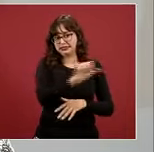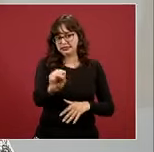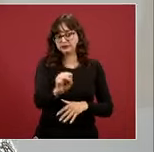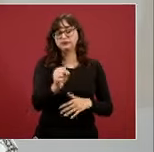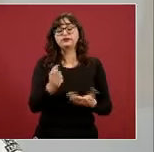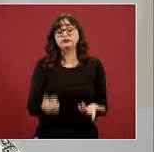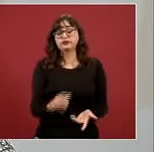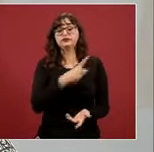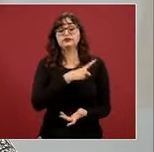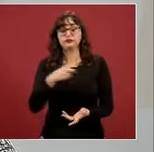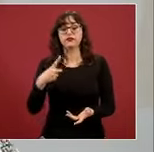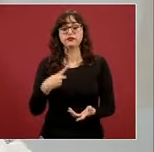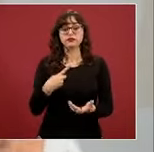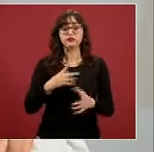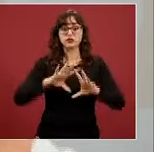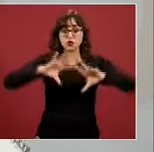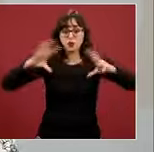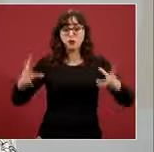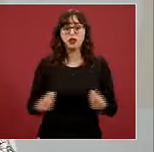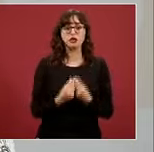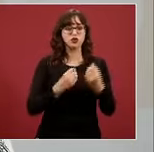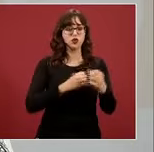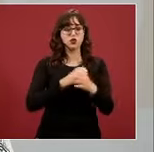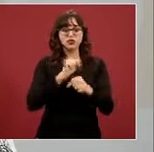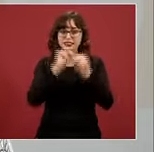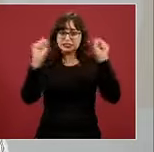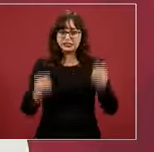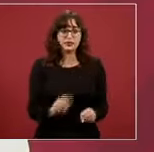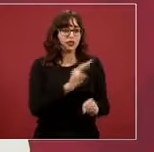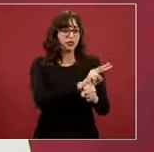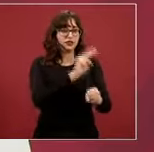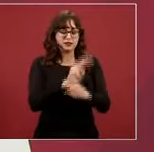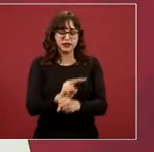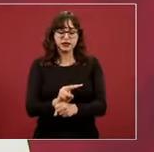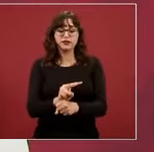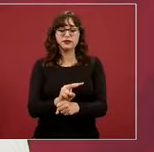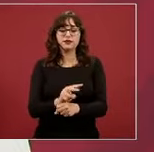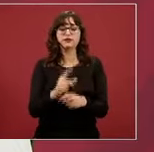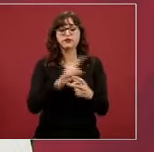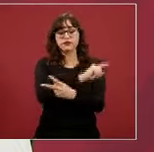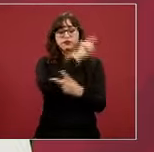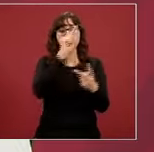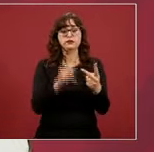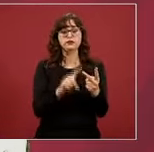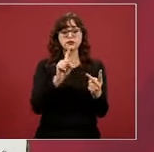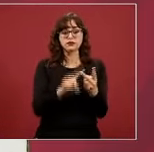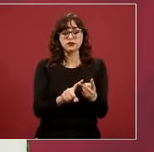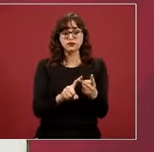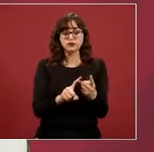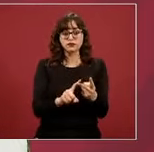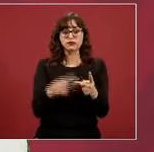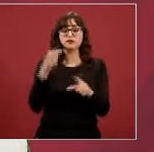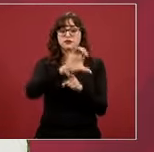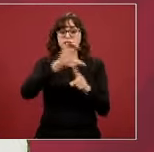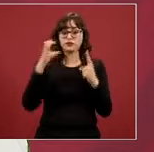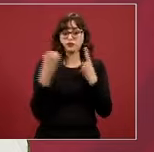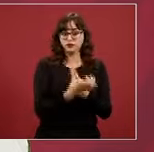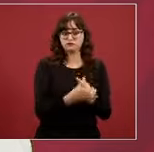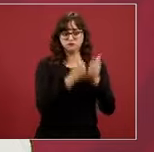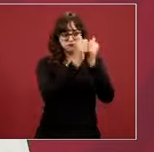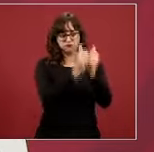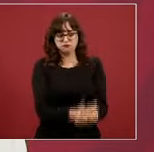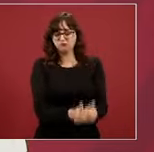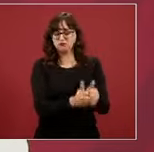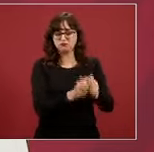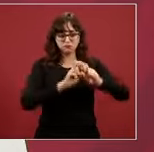que debe de haber un sistema integral de auditoría interna. Y la segunda es también el comité permanente,